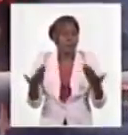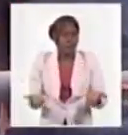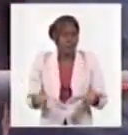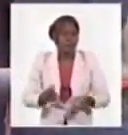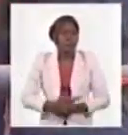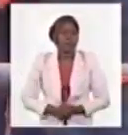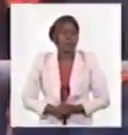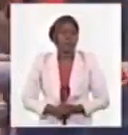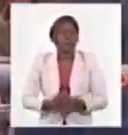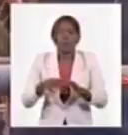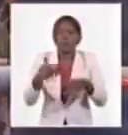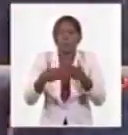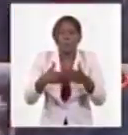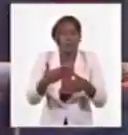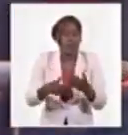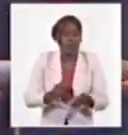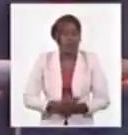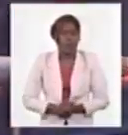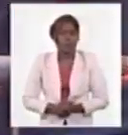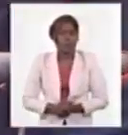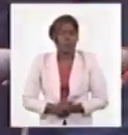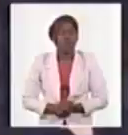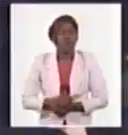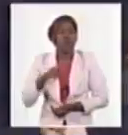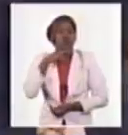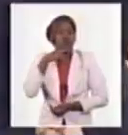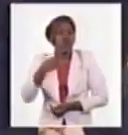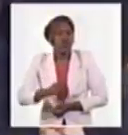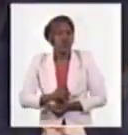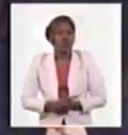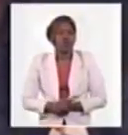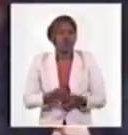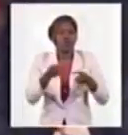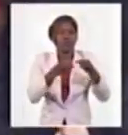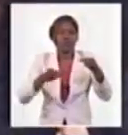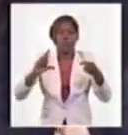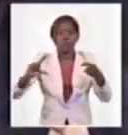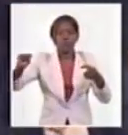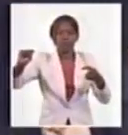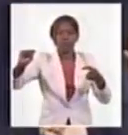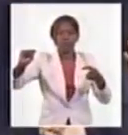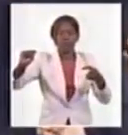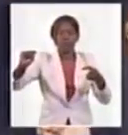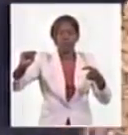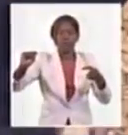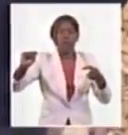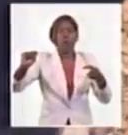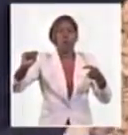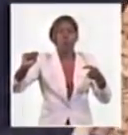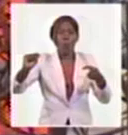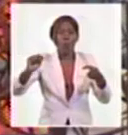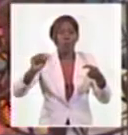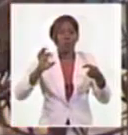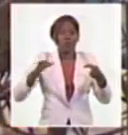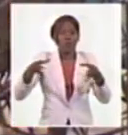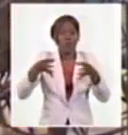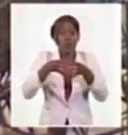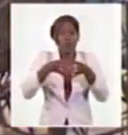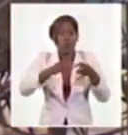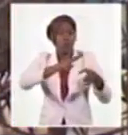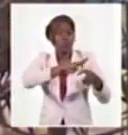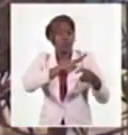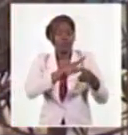la decisión rusa de abandonar Járkov y de abandonar también Jersón.